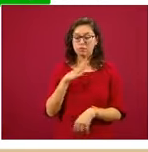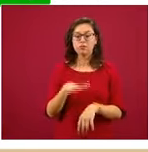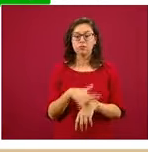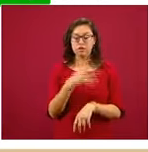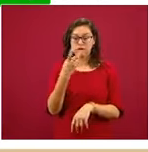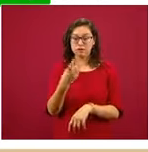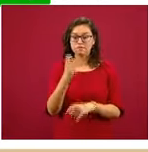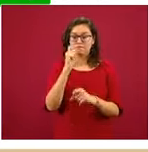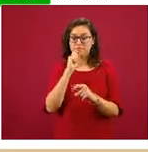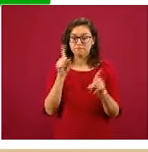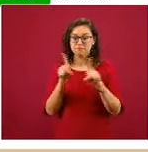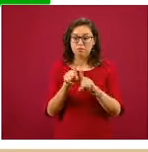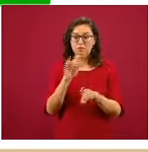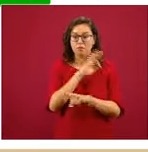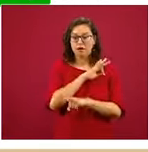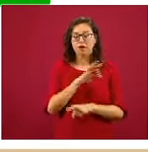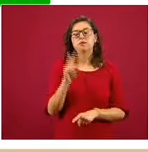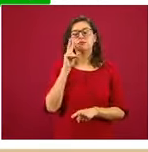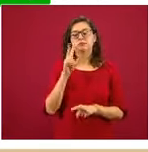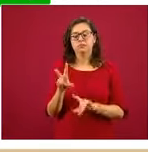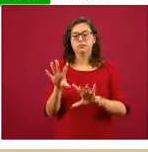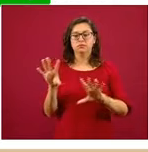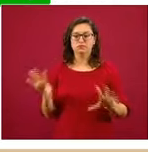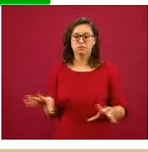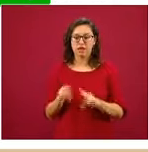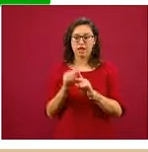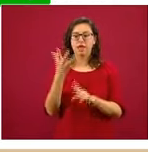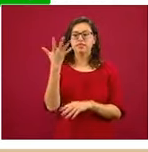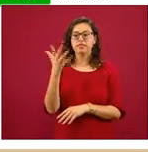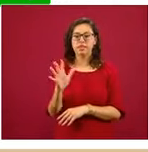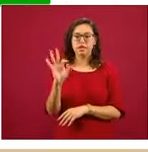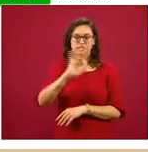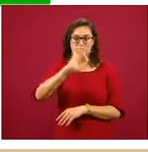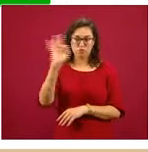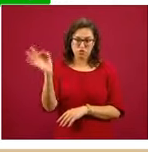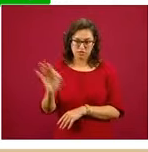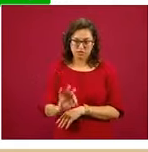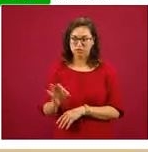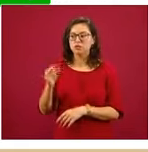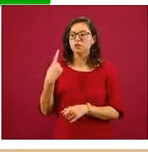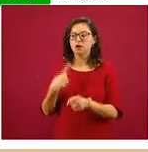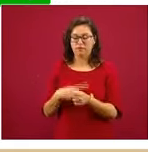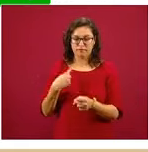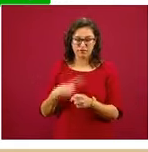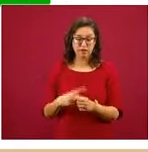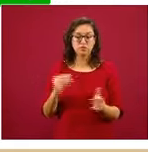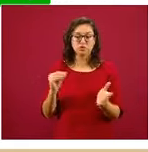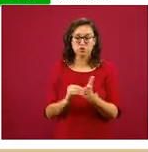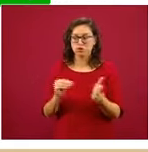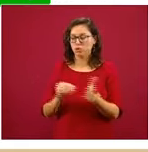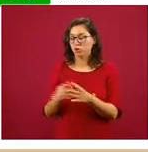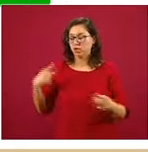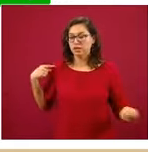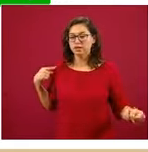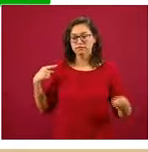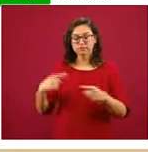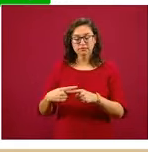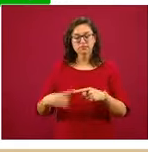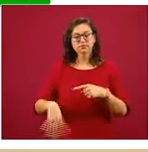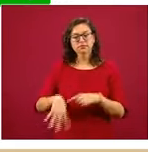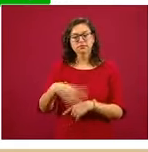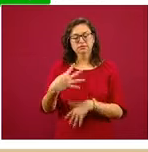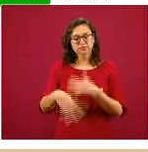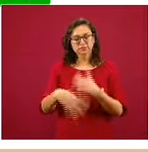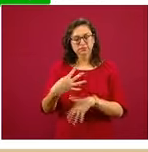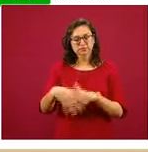se representa en sus casos activos estimados, que es de un 10%, está por encima de lo que hemos visto a nivel nacional.